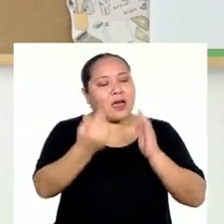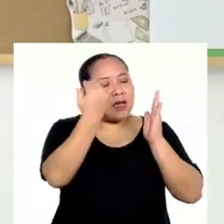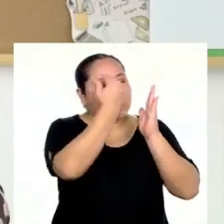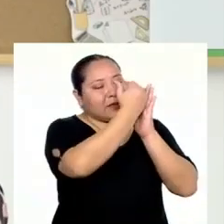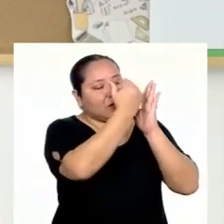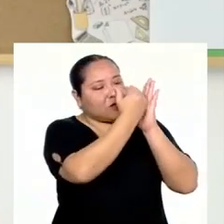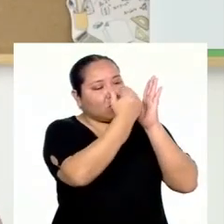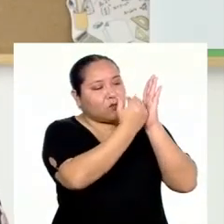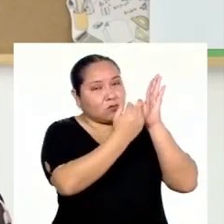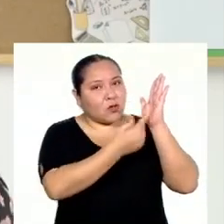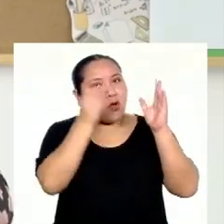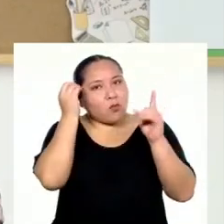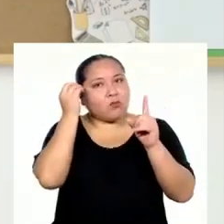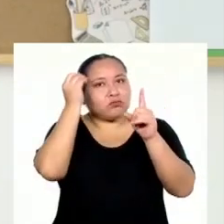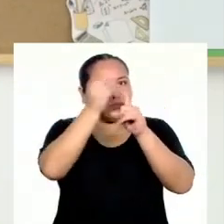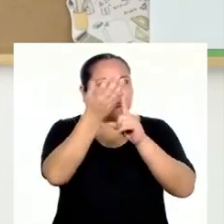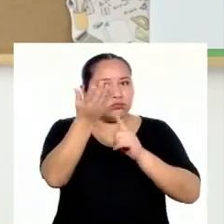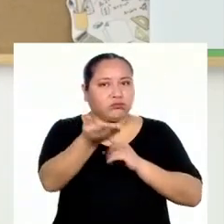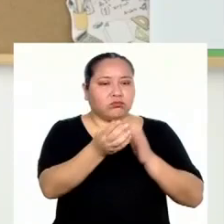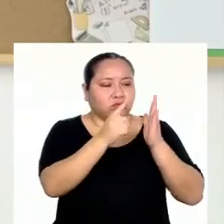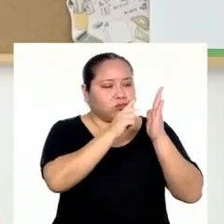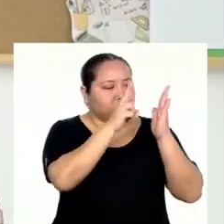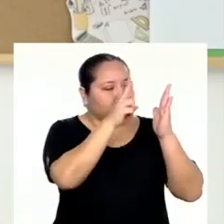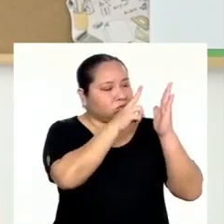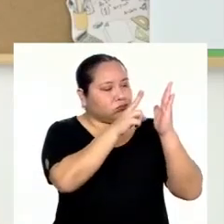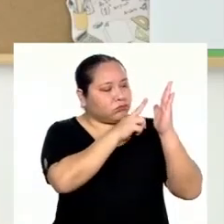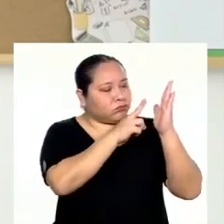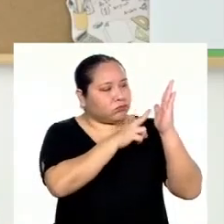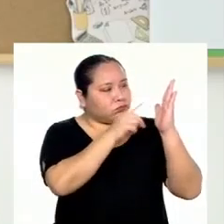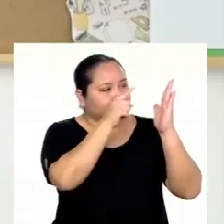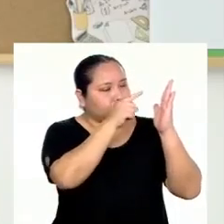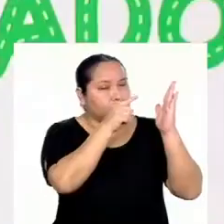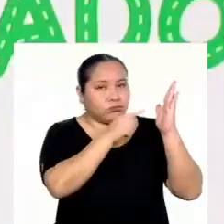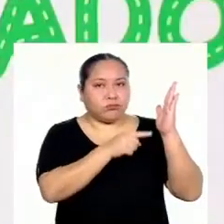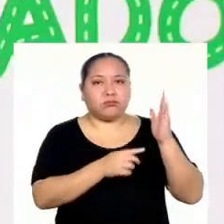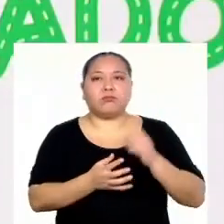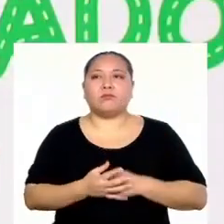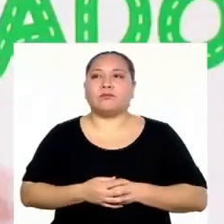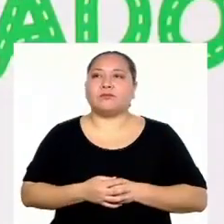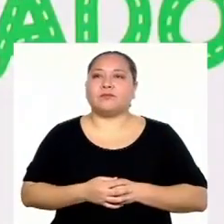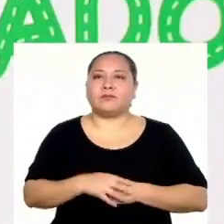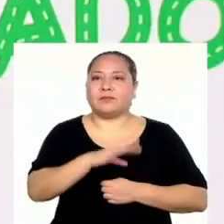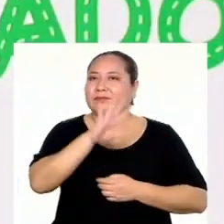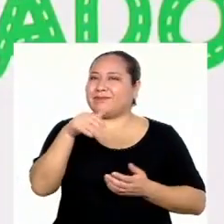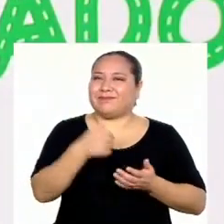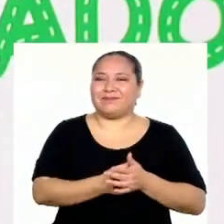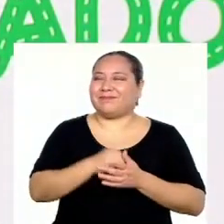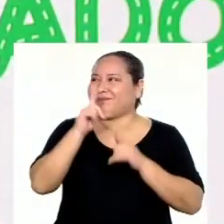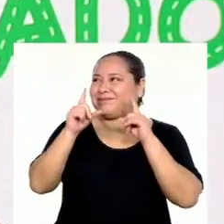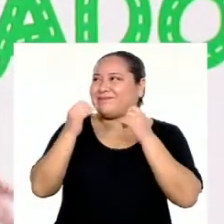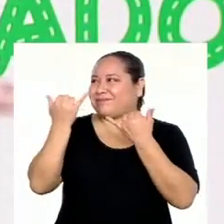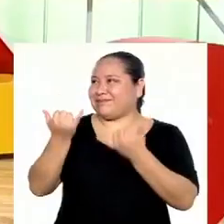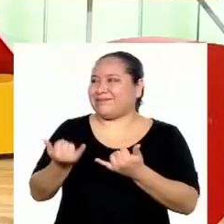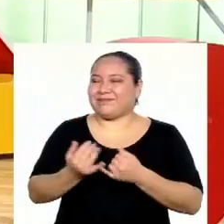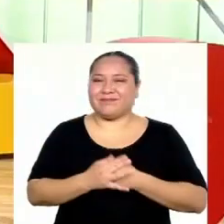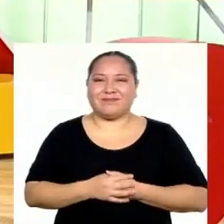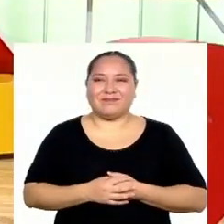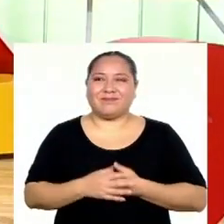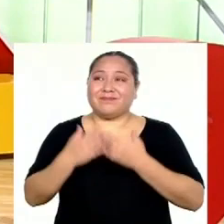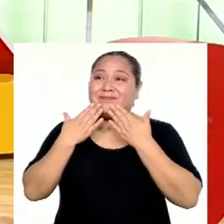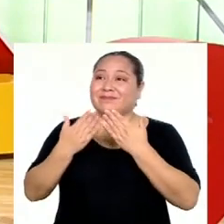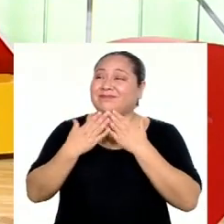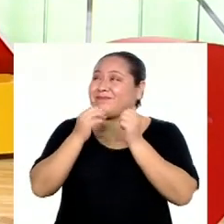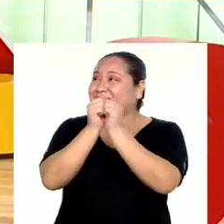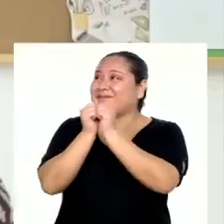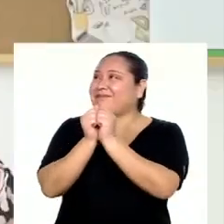texto cumpla sus propósitos desde que empezamos a concebirlo. Esas son todas las preguntas por hoy. Muchas gracias